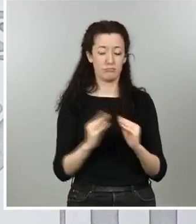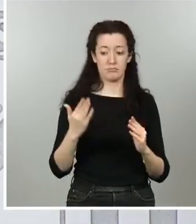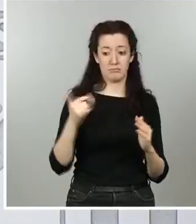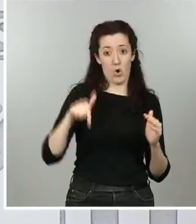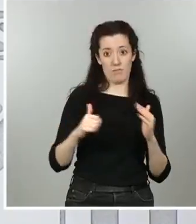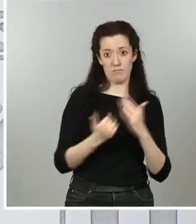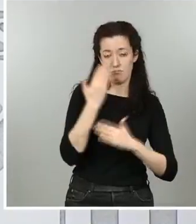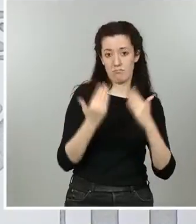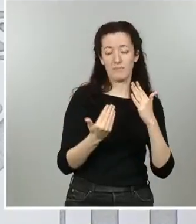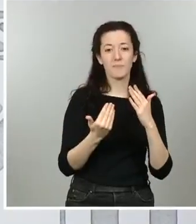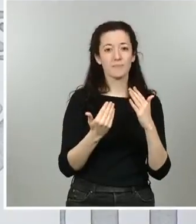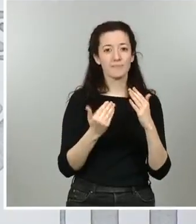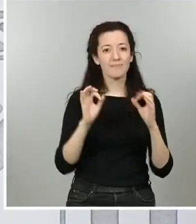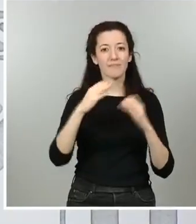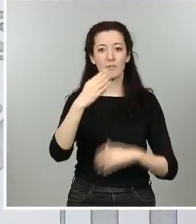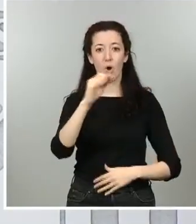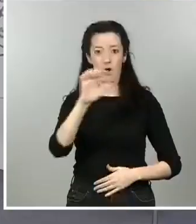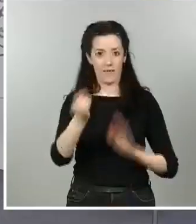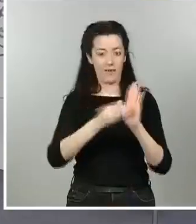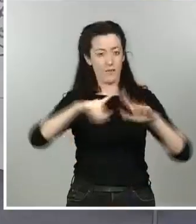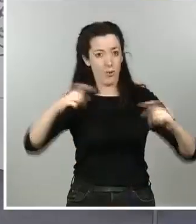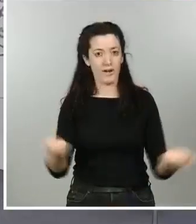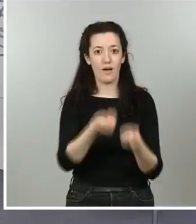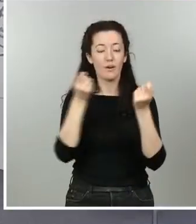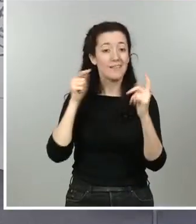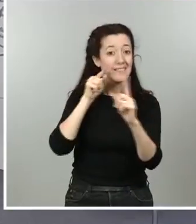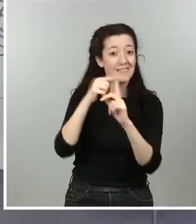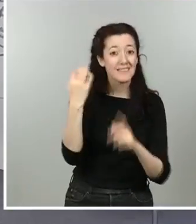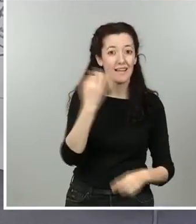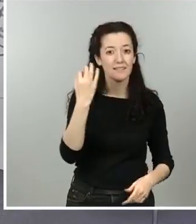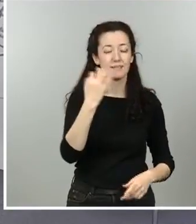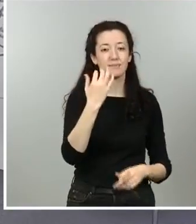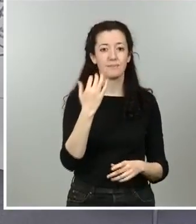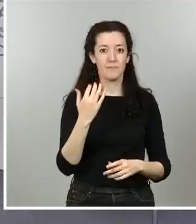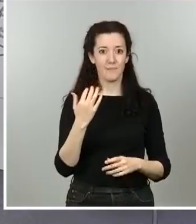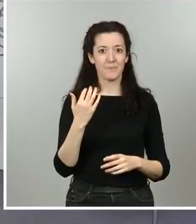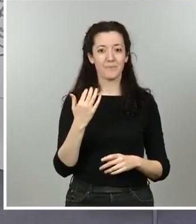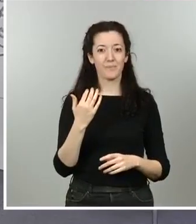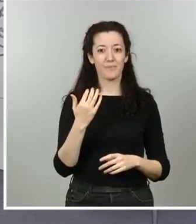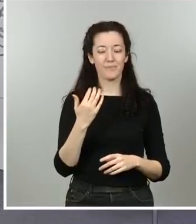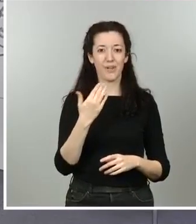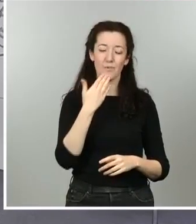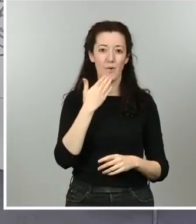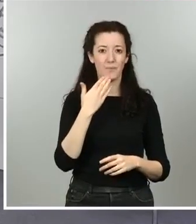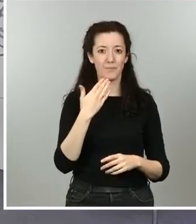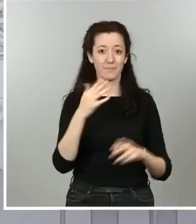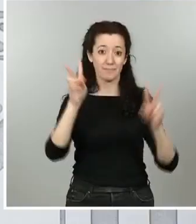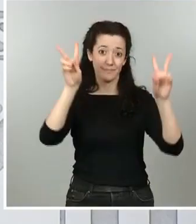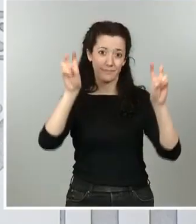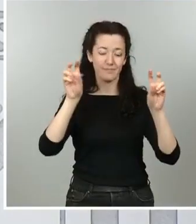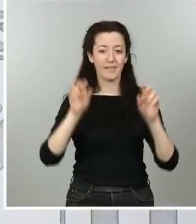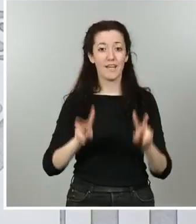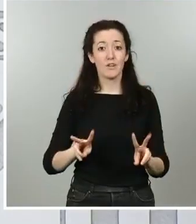en el Boletín Oficial del Estado para ordenar ese paulatino retorno a lo que hemos denominado